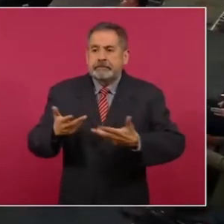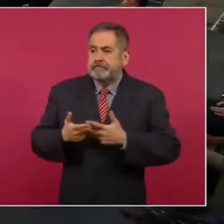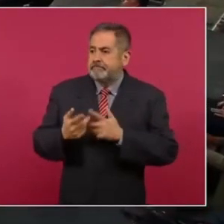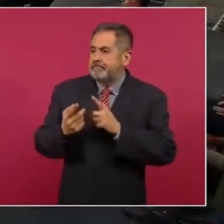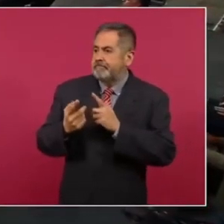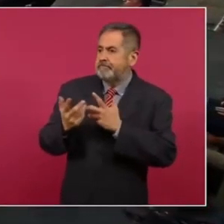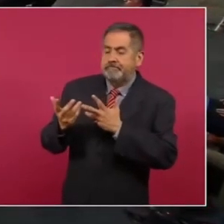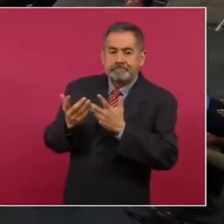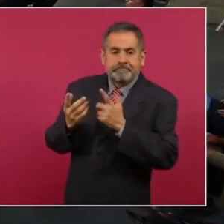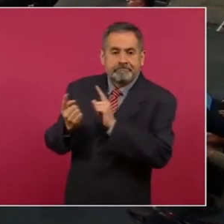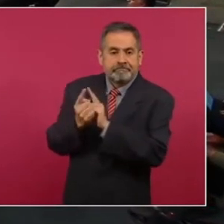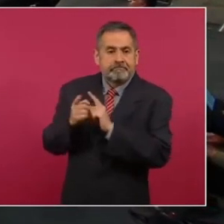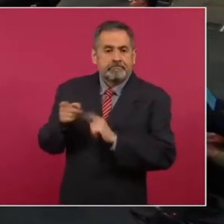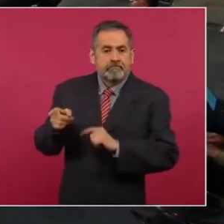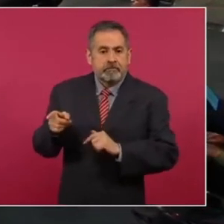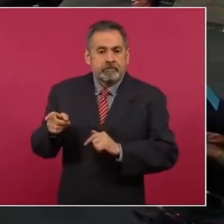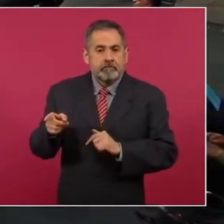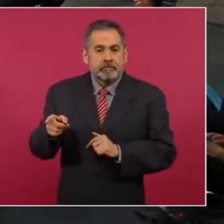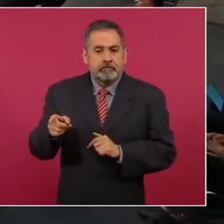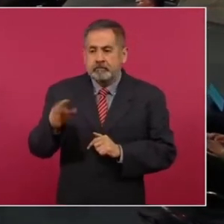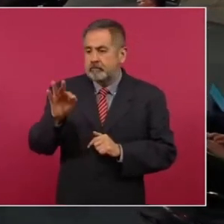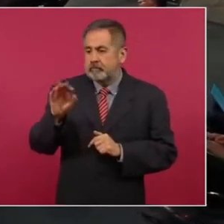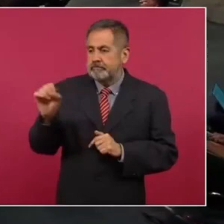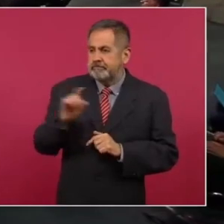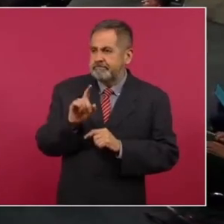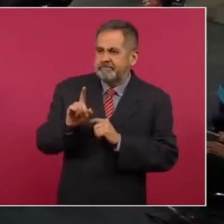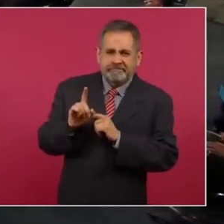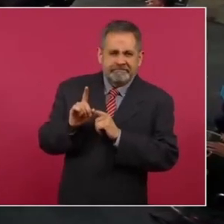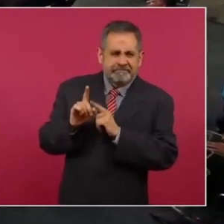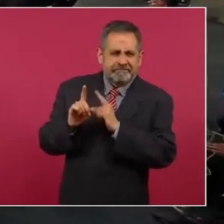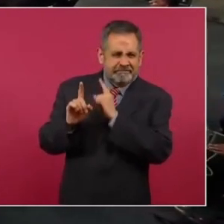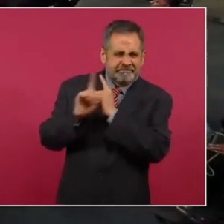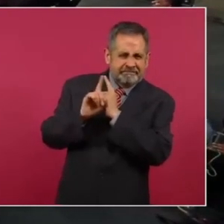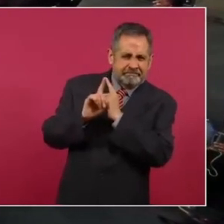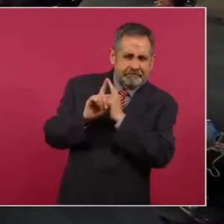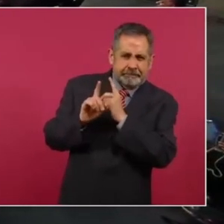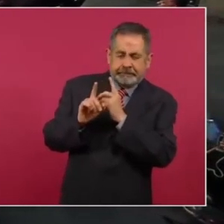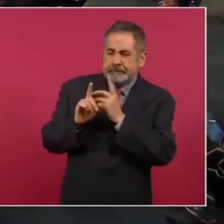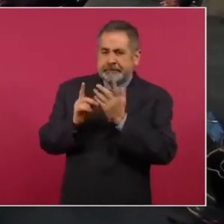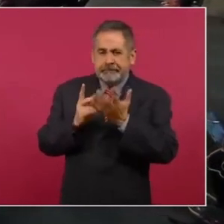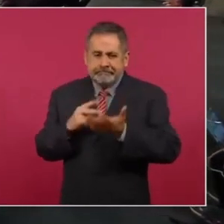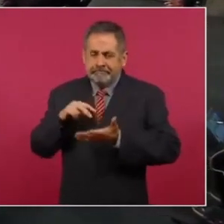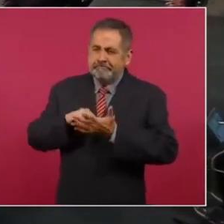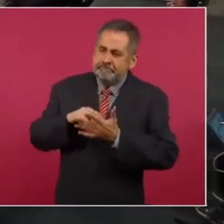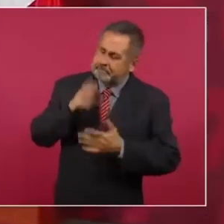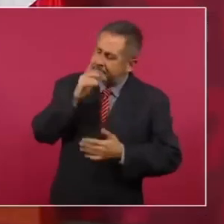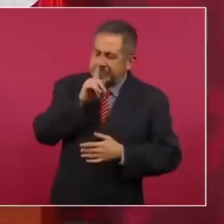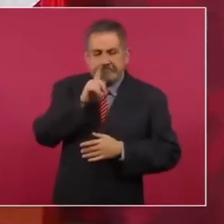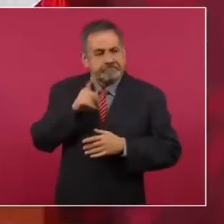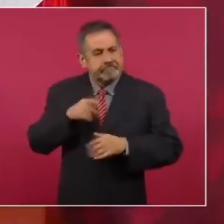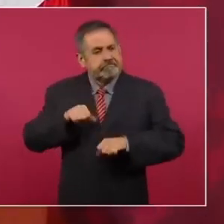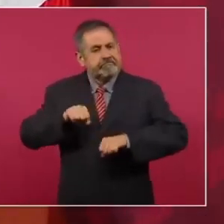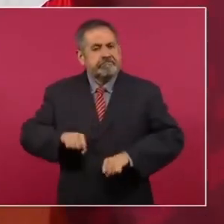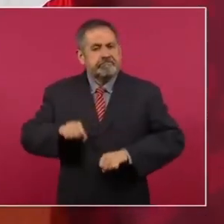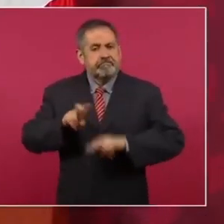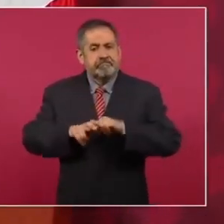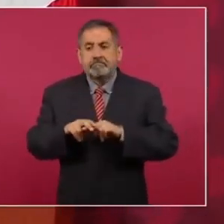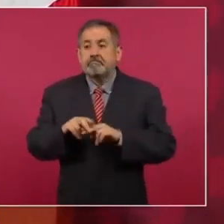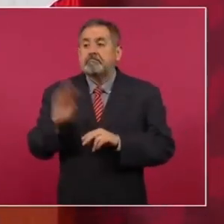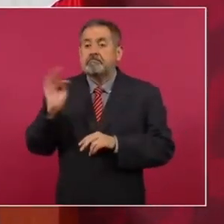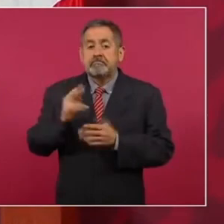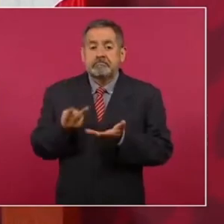encima a Fox, pues no me pude parar, ahí me quedé. Yo dije, no, si me paro